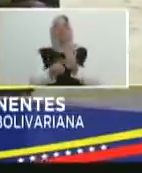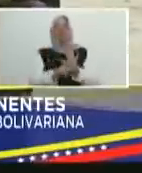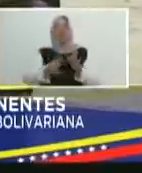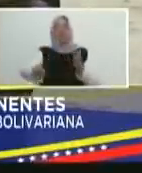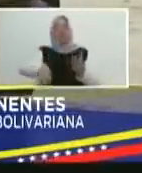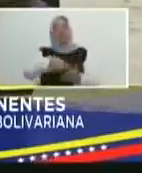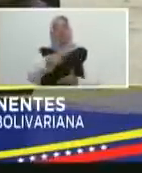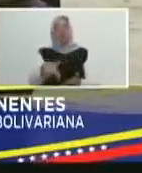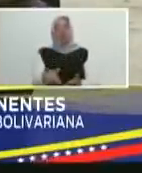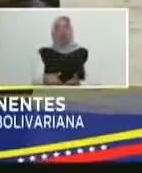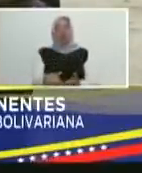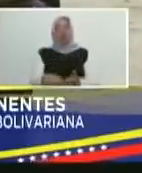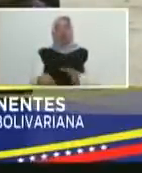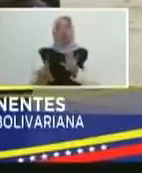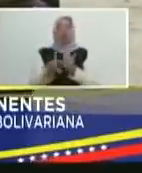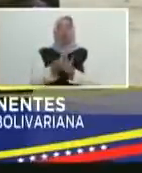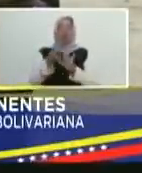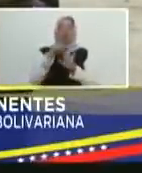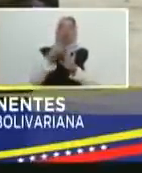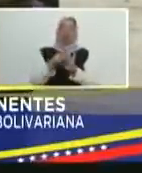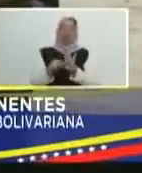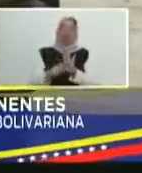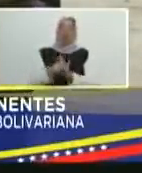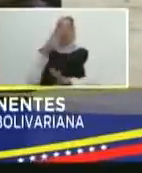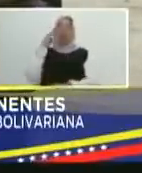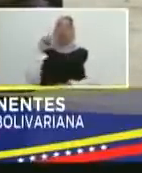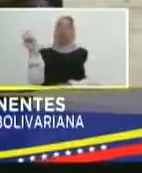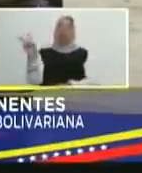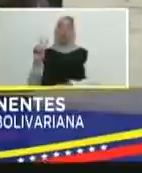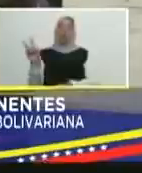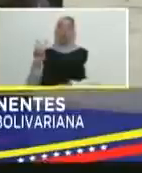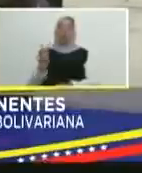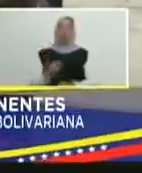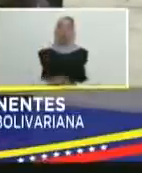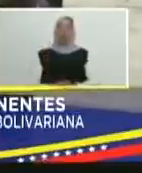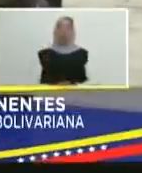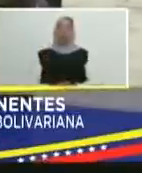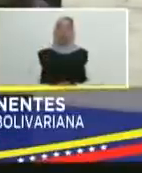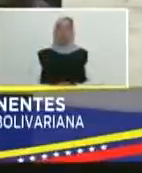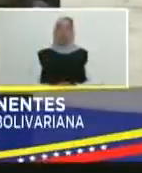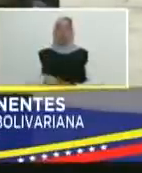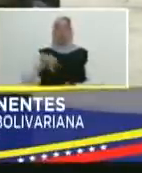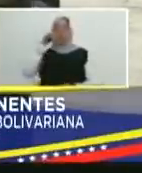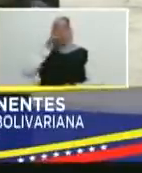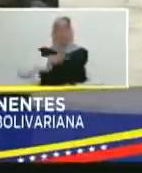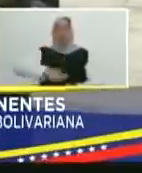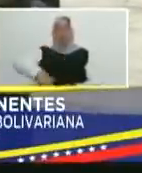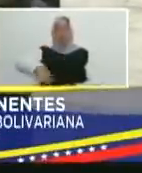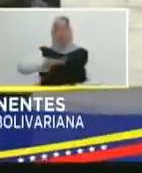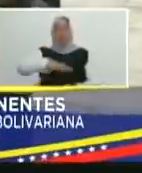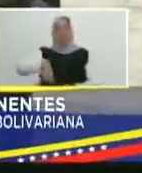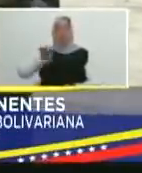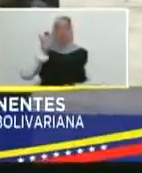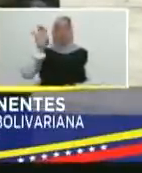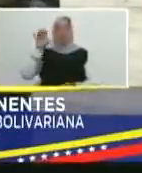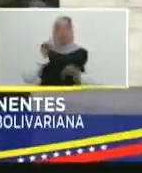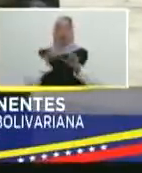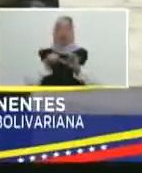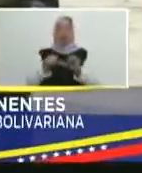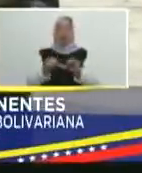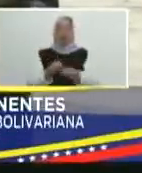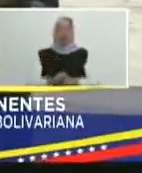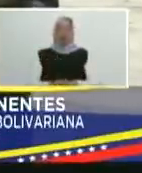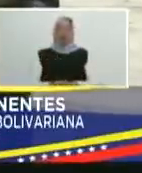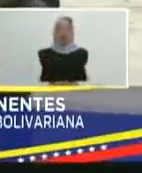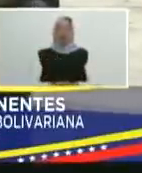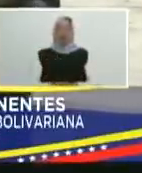Nacional, ley y reglamento de la República Bolivariana de Venezuela. Donde el pueblo puede, la patria se crece.